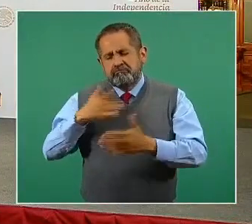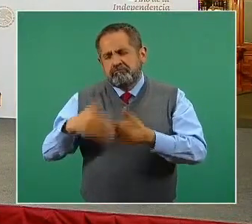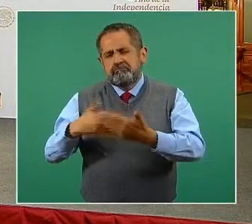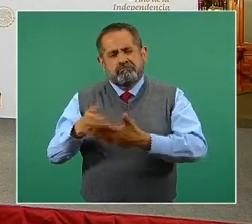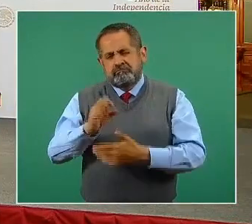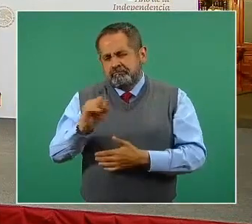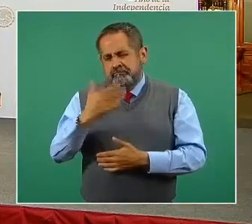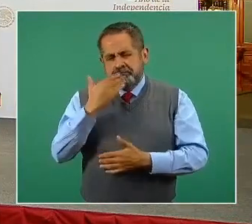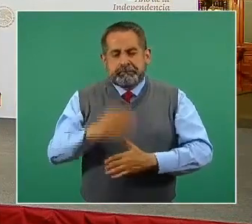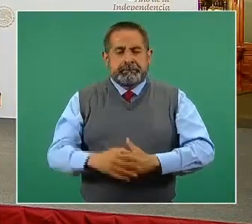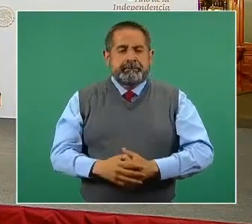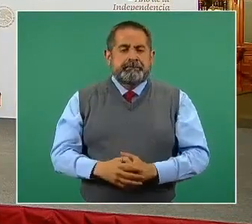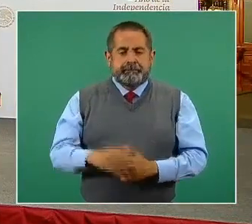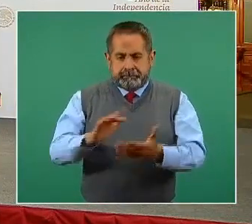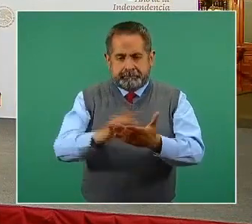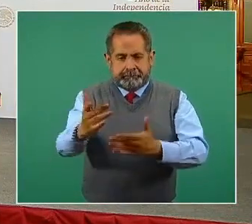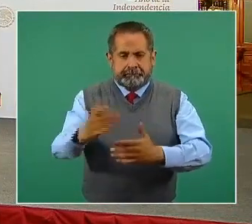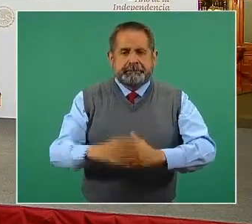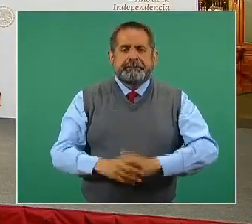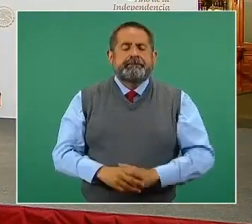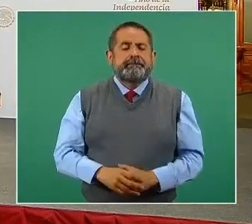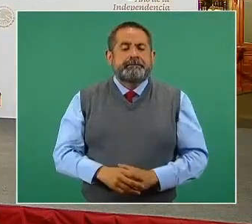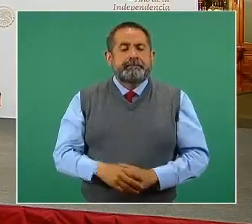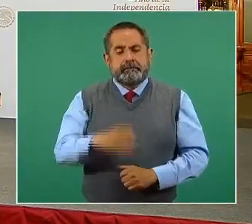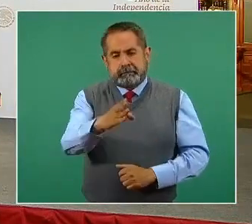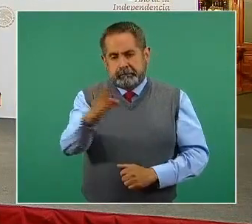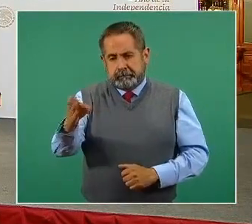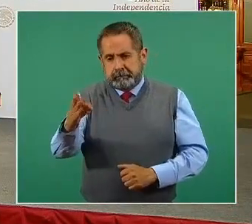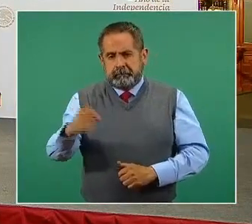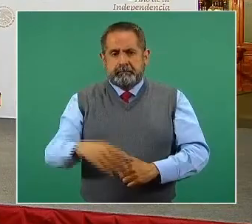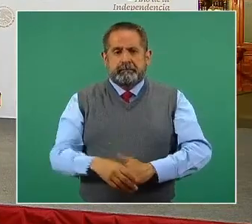también. Muchas gracias. Por favor,